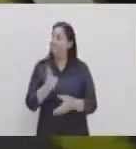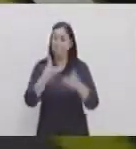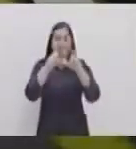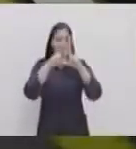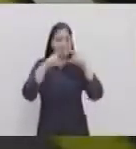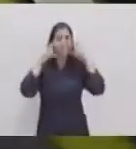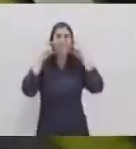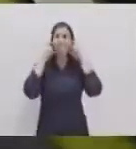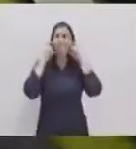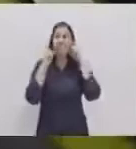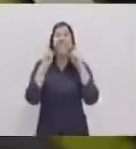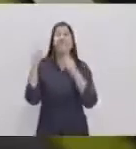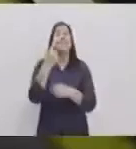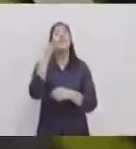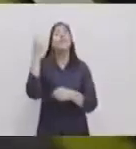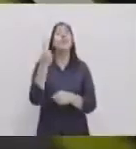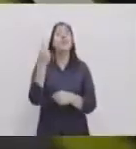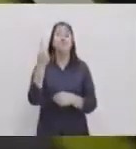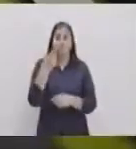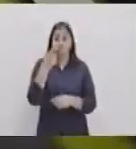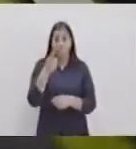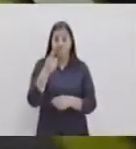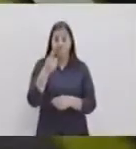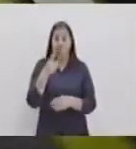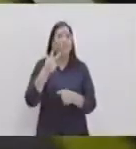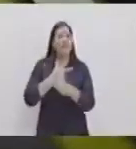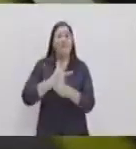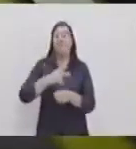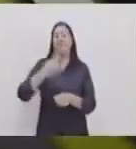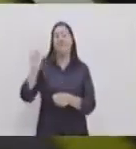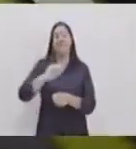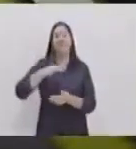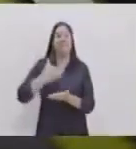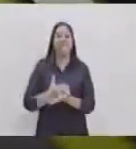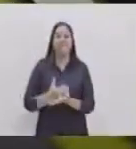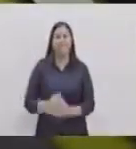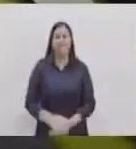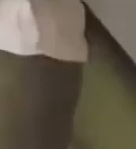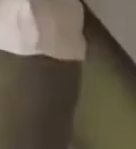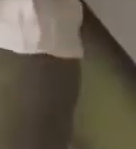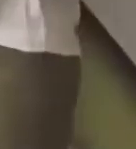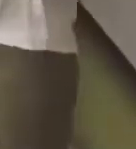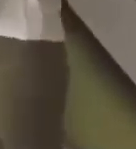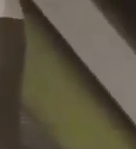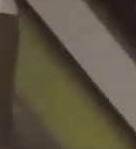usar constantemente su mascarilla, pero lo más importante es que Guatemala no se detiene.